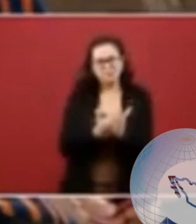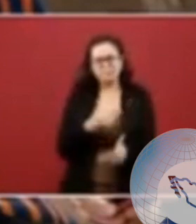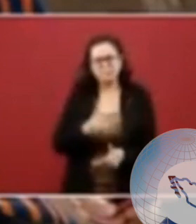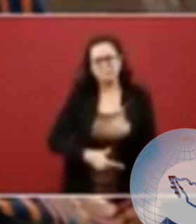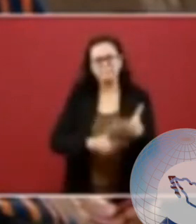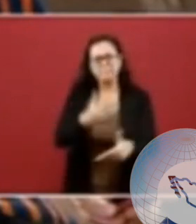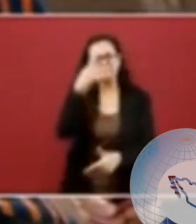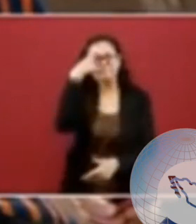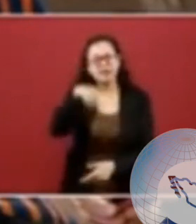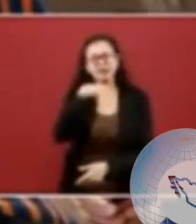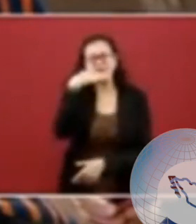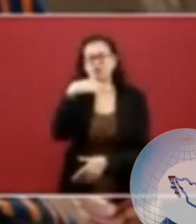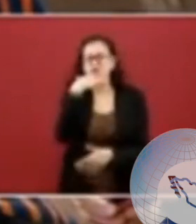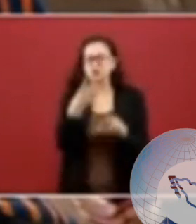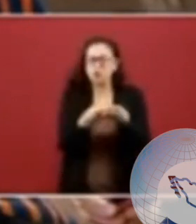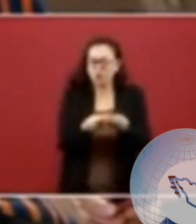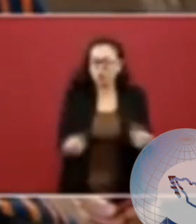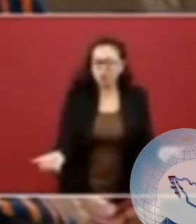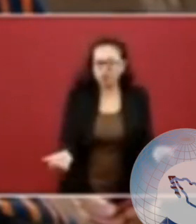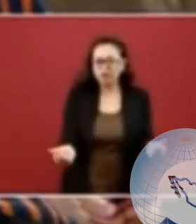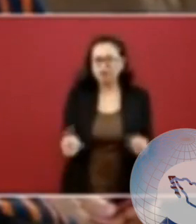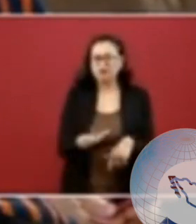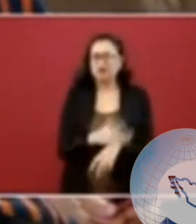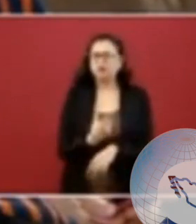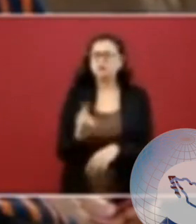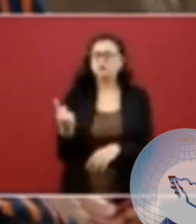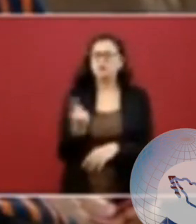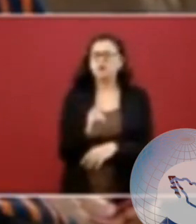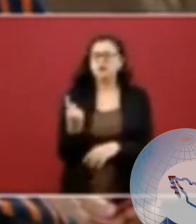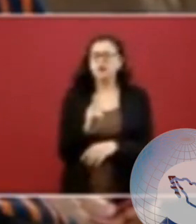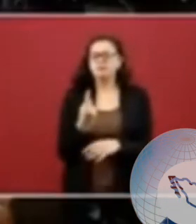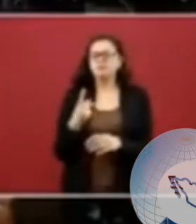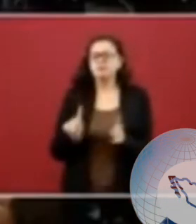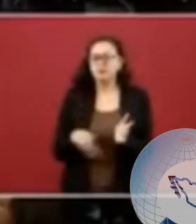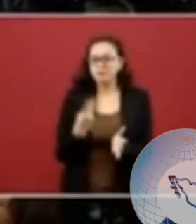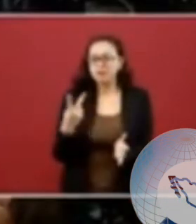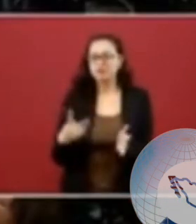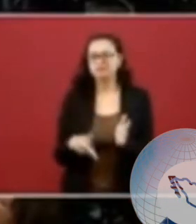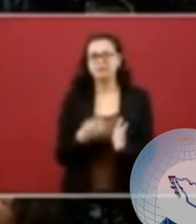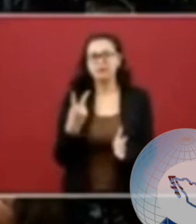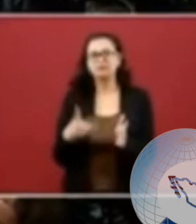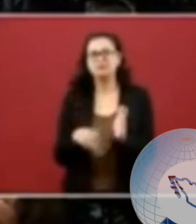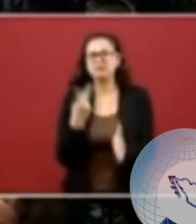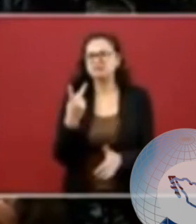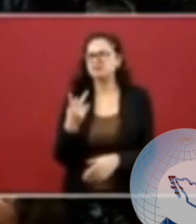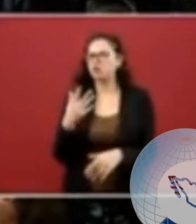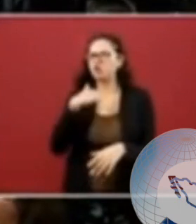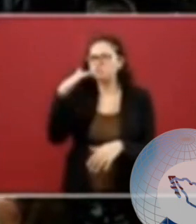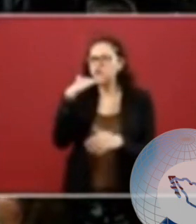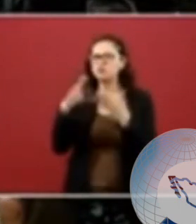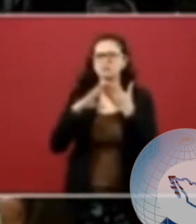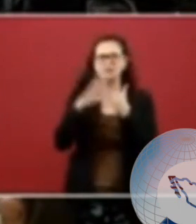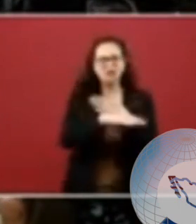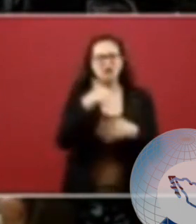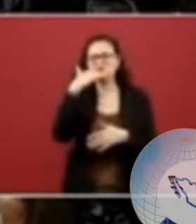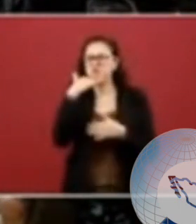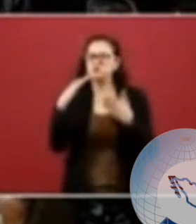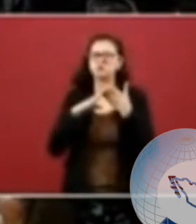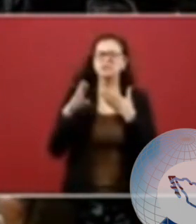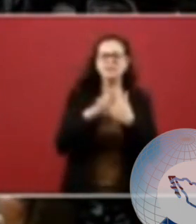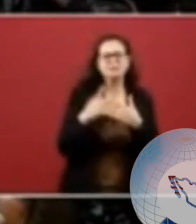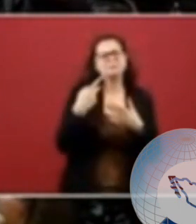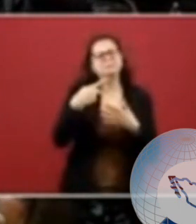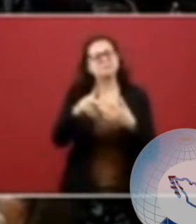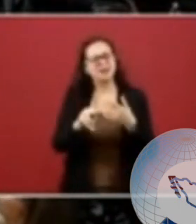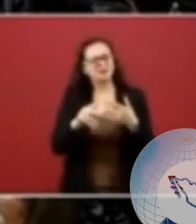para acabar con la corrupción? Porque se ha reiterado mucho esa frase, pero no conocemos a detalle cuál es la